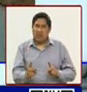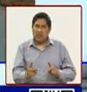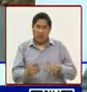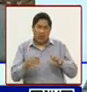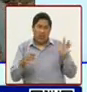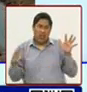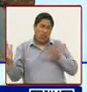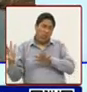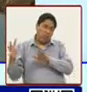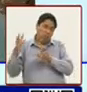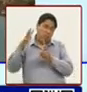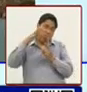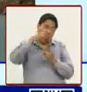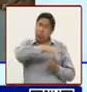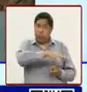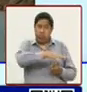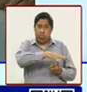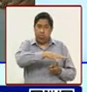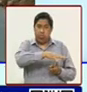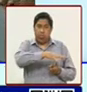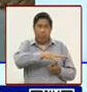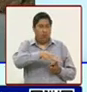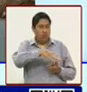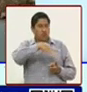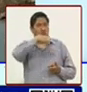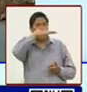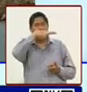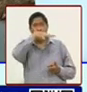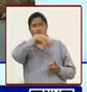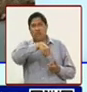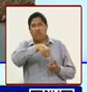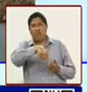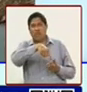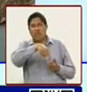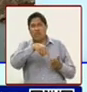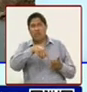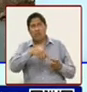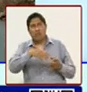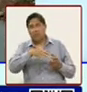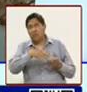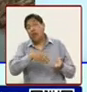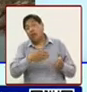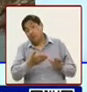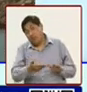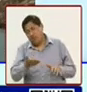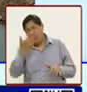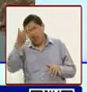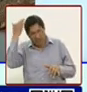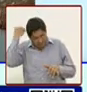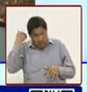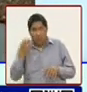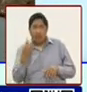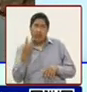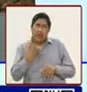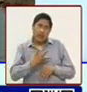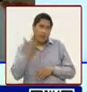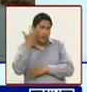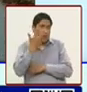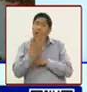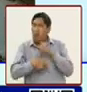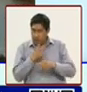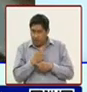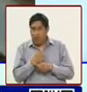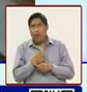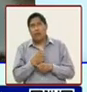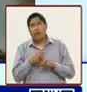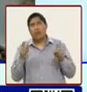enterrados bajo bastante tierra, ¿no? Entonces, ha pasado muchas de esas cosas, ¿no? Ahora, este año, no tenemos